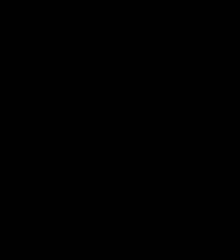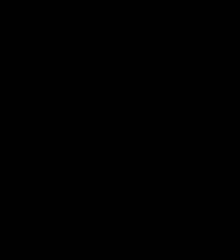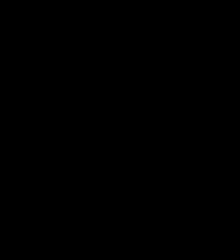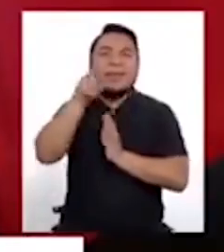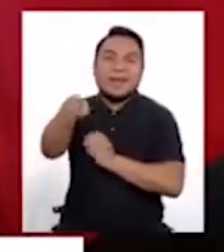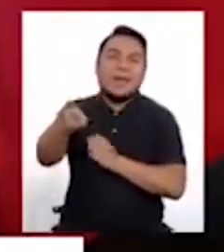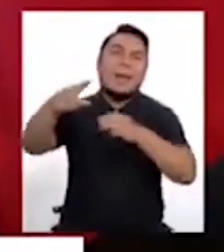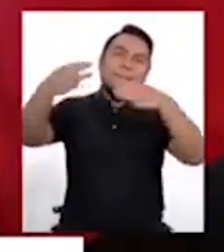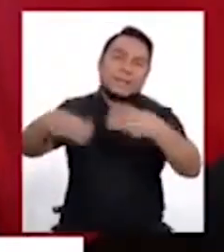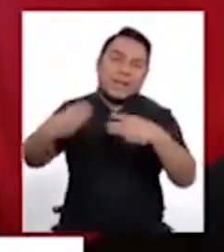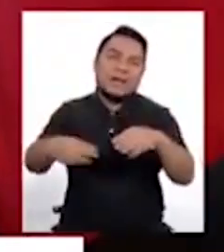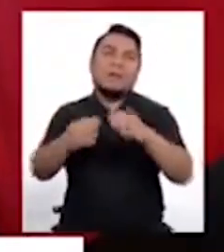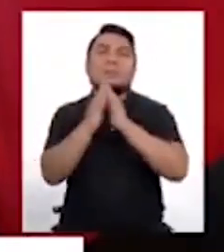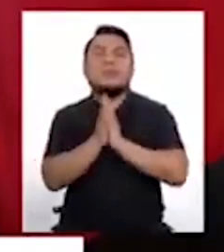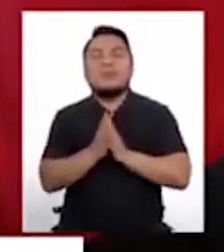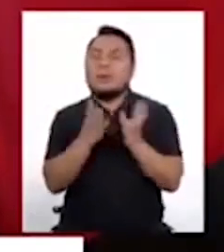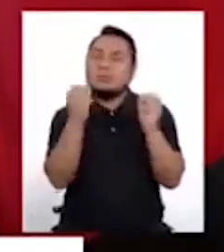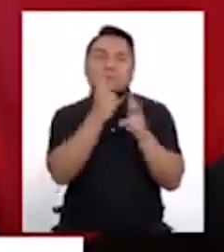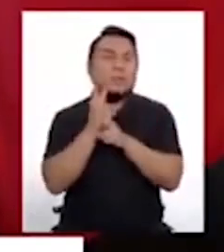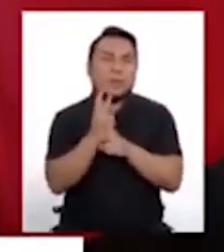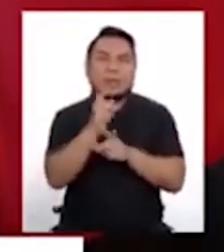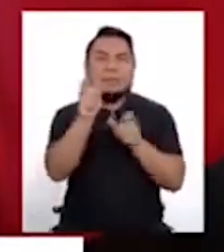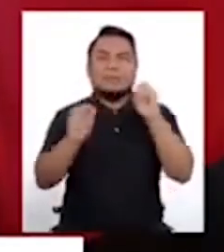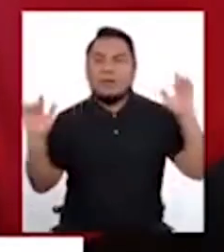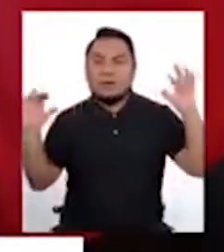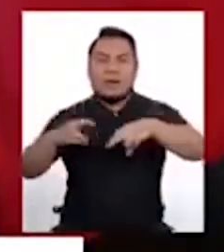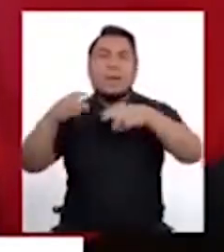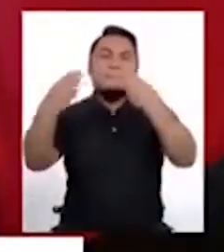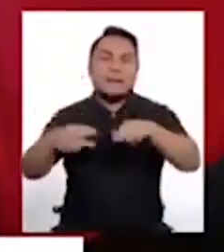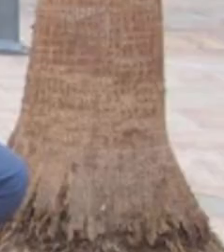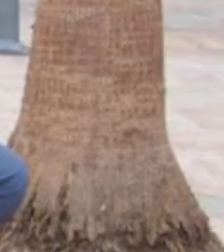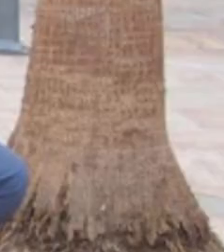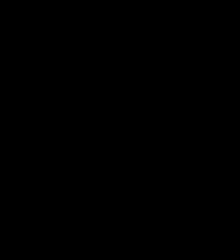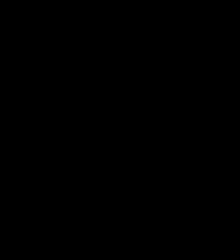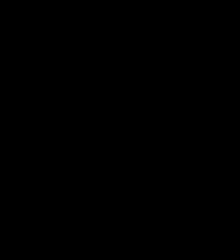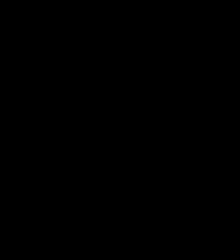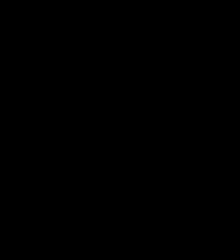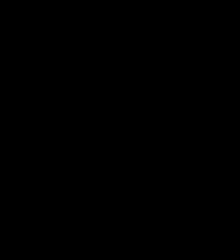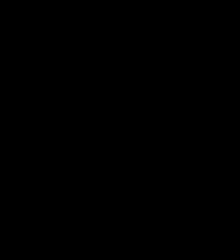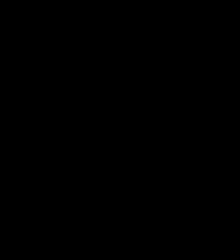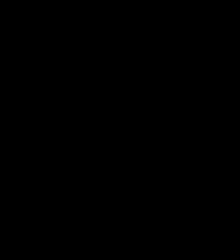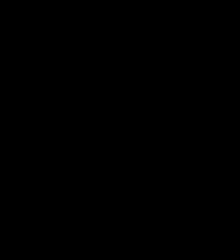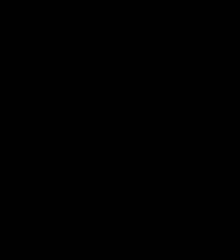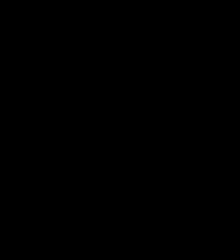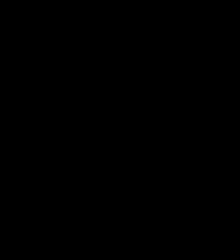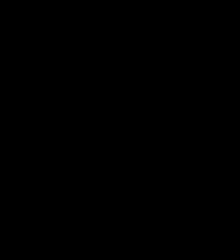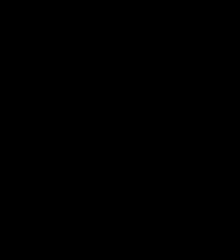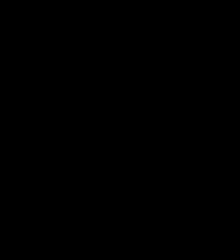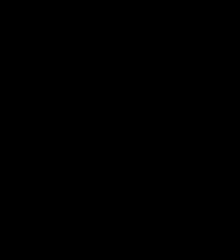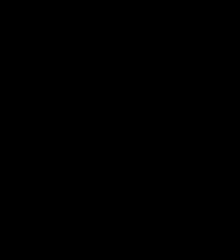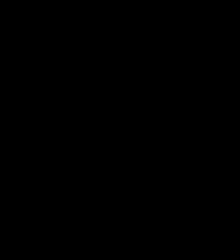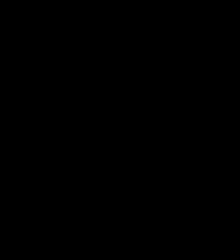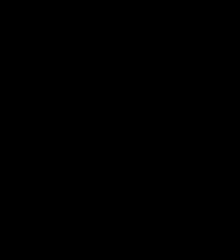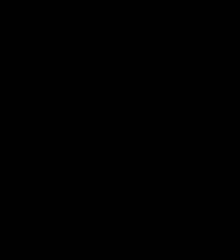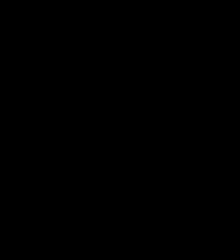Caquetá. Hay que tener mucho cuidado, porque los mercados son señores. ¿Qué? Imposible. El alcalde